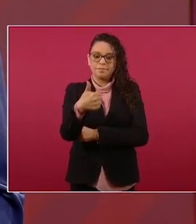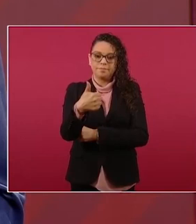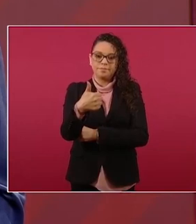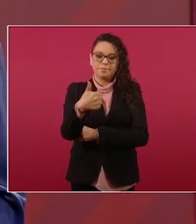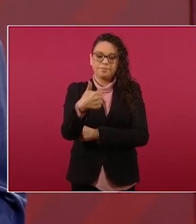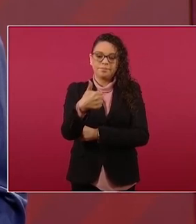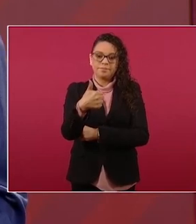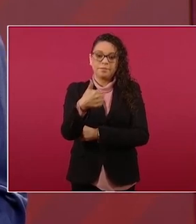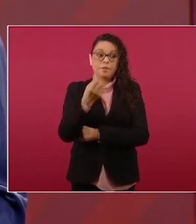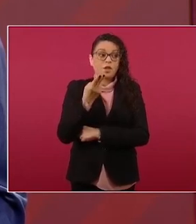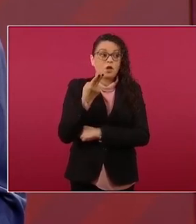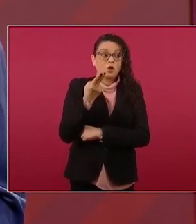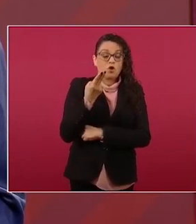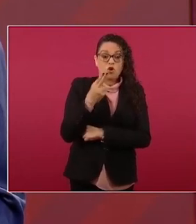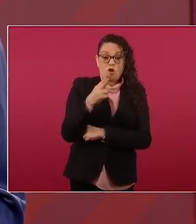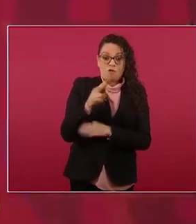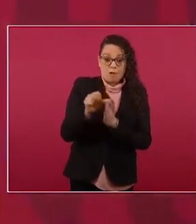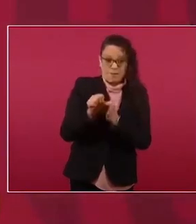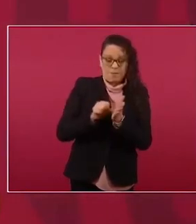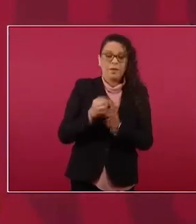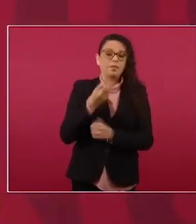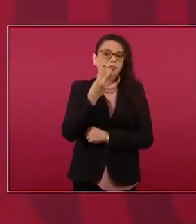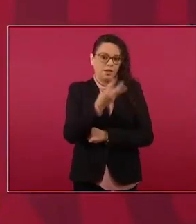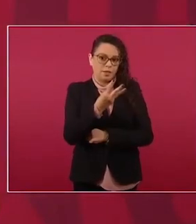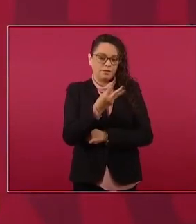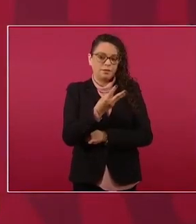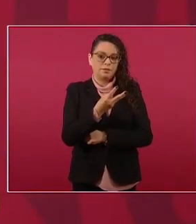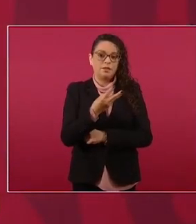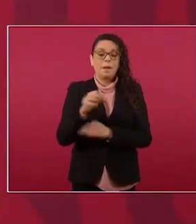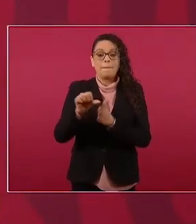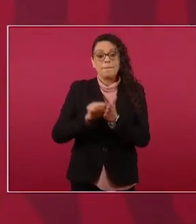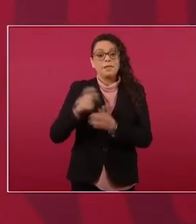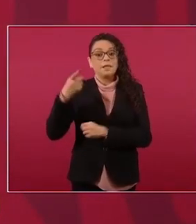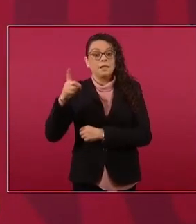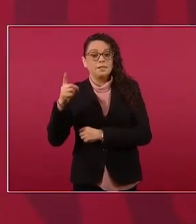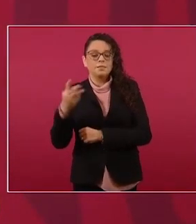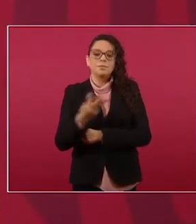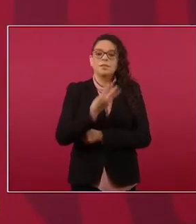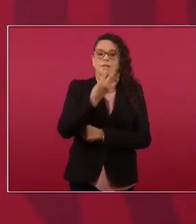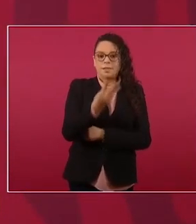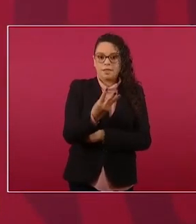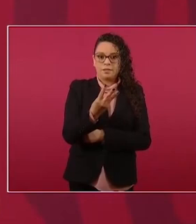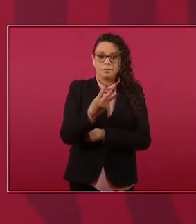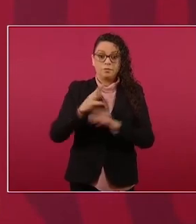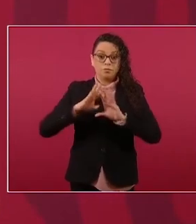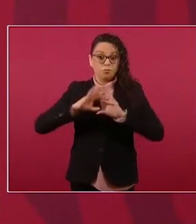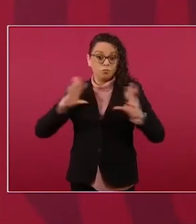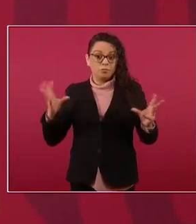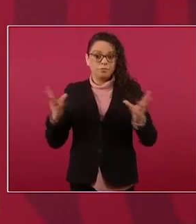en noviembre y tres en diciembre, de modo que tendríamos 12